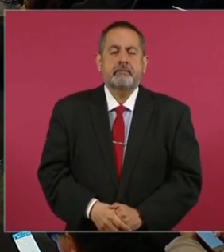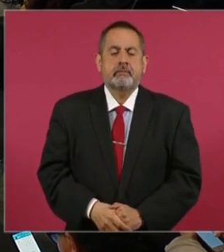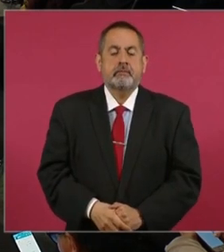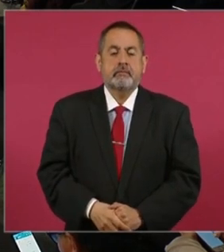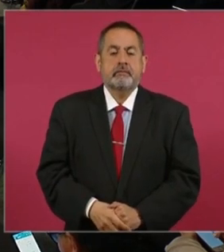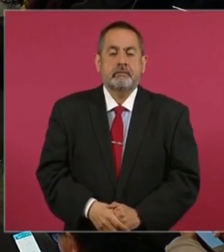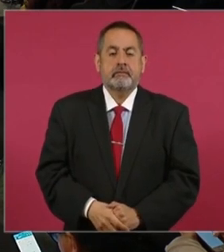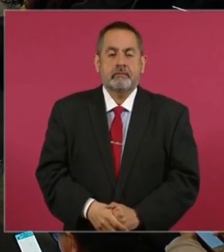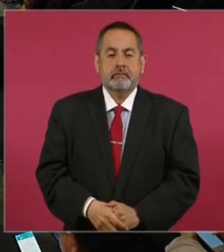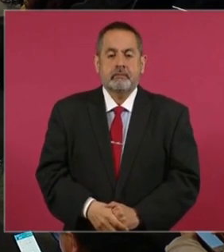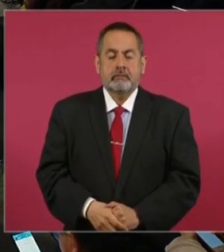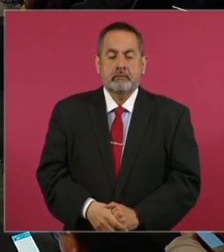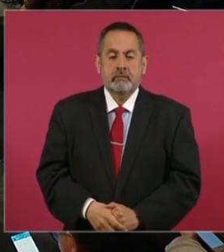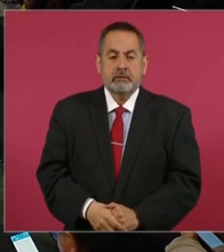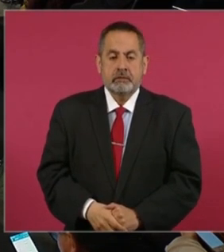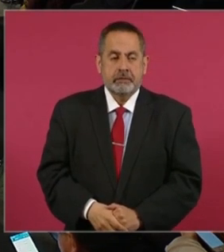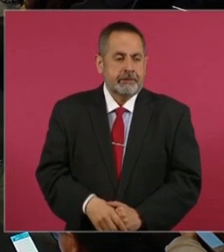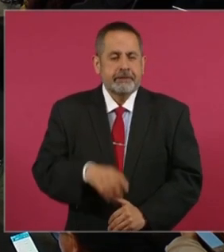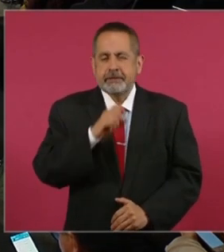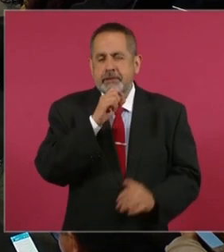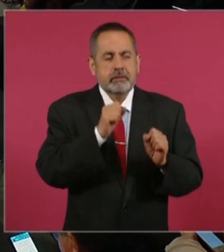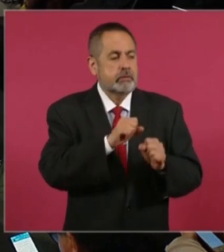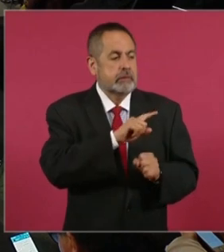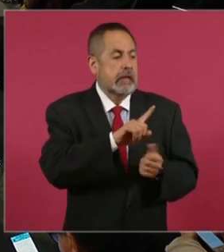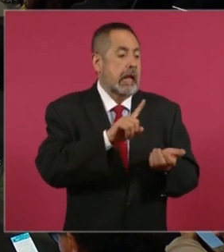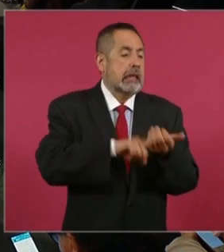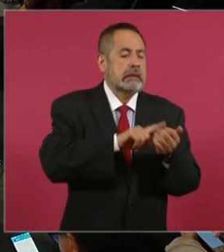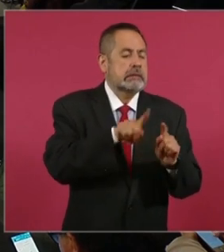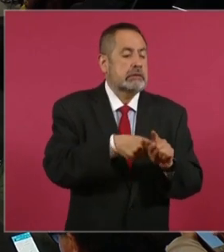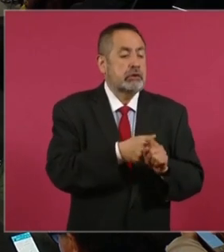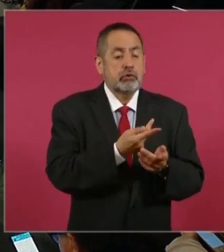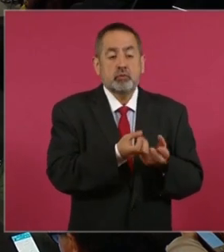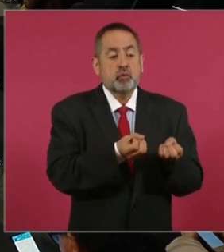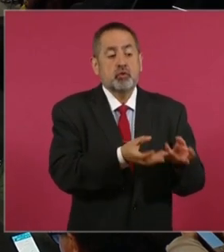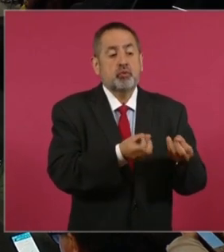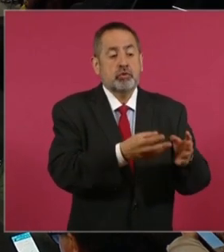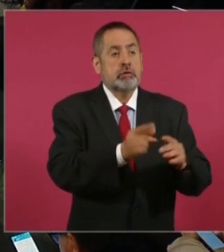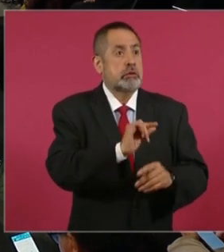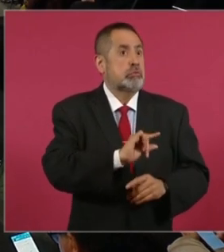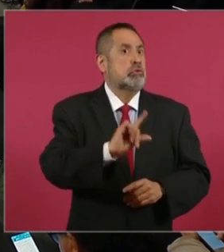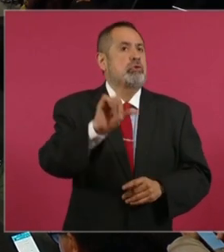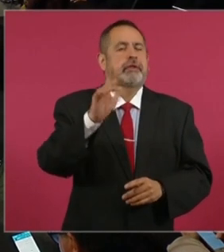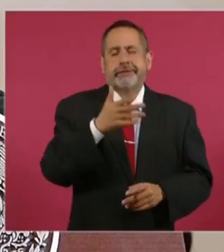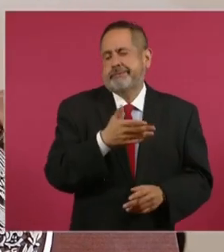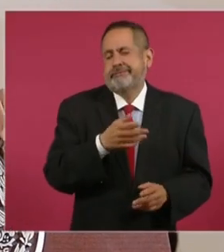También a lo mejor de estos premiados, prestigiosos.